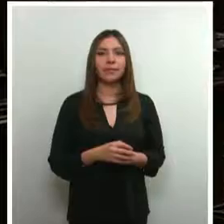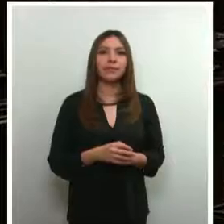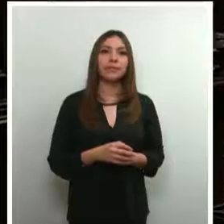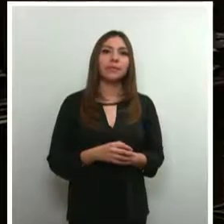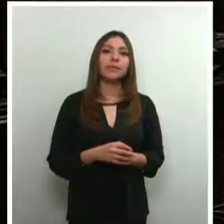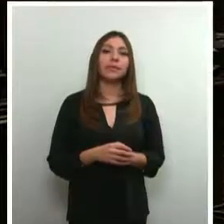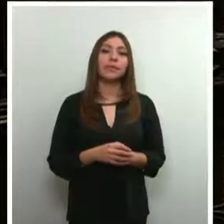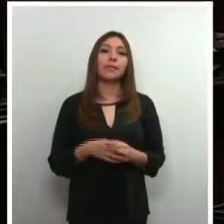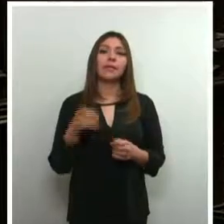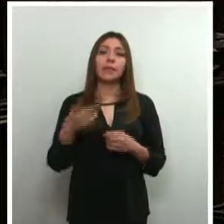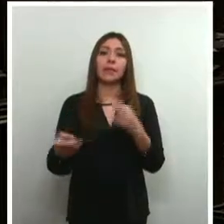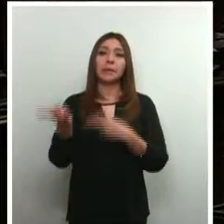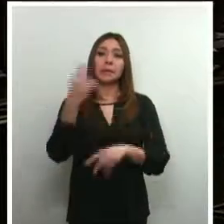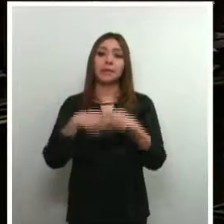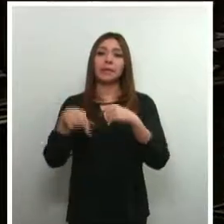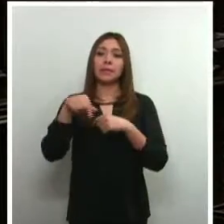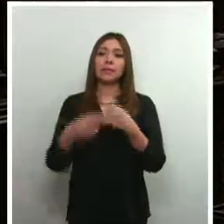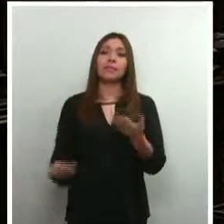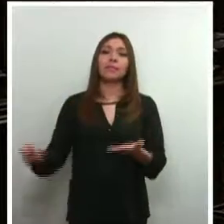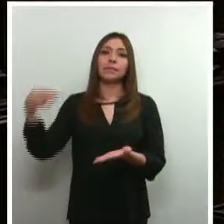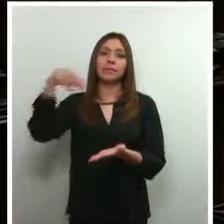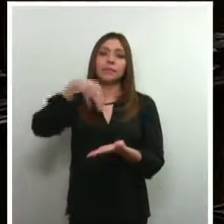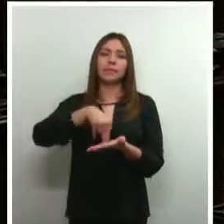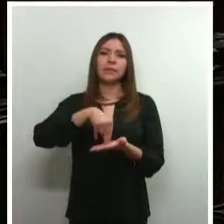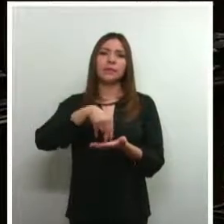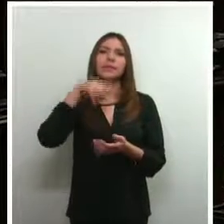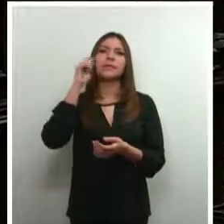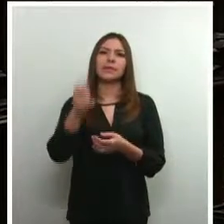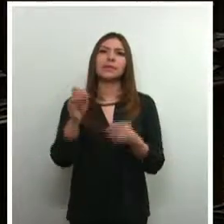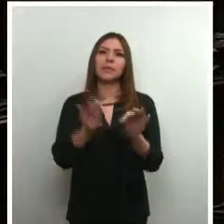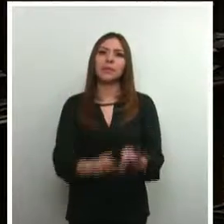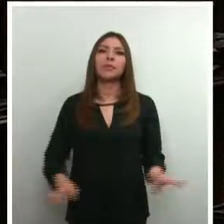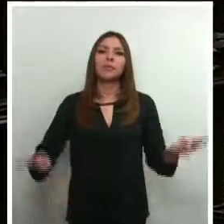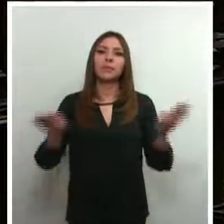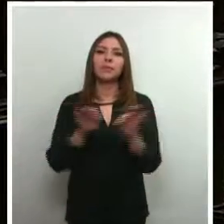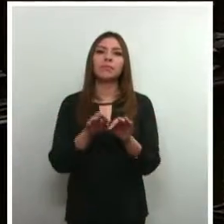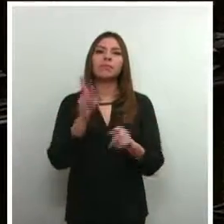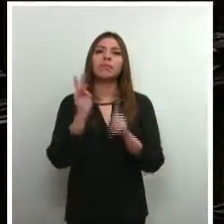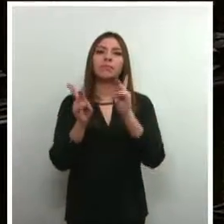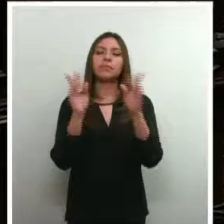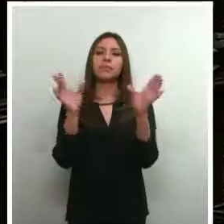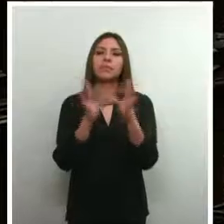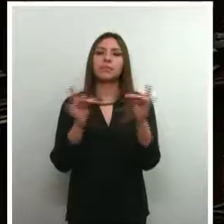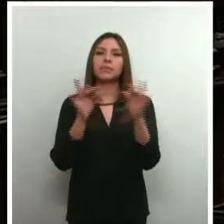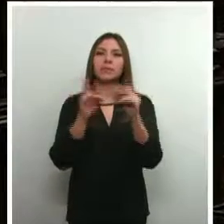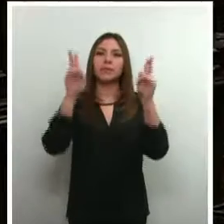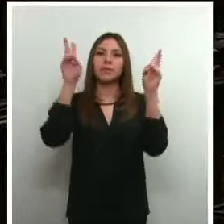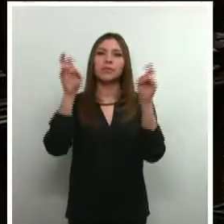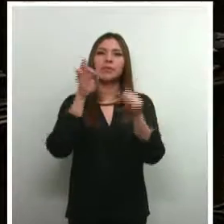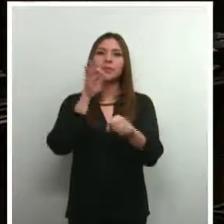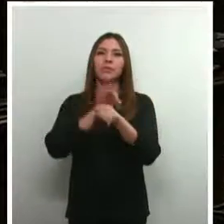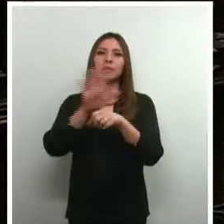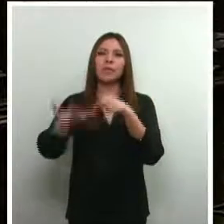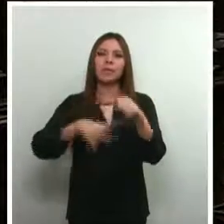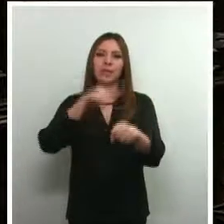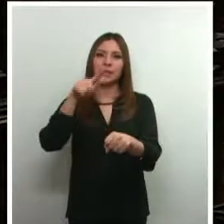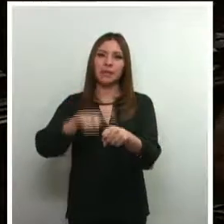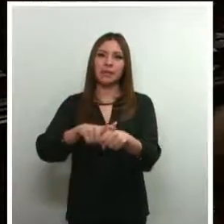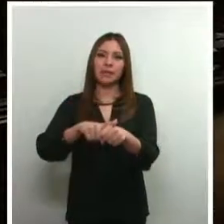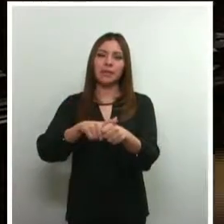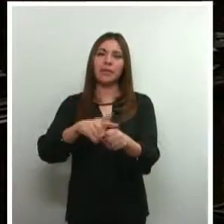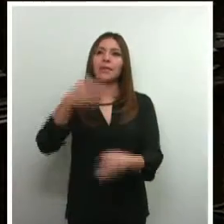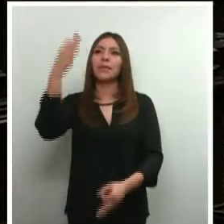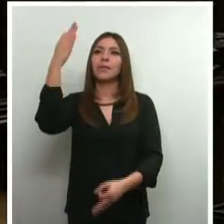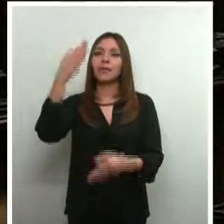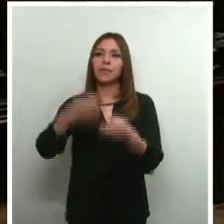Estoy en esta tribuna porque es muy importante hablar del tema de la protección animal. Por fin llegó